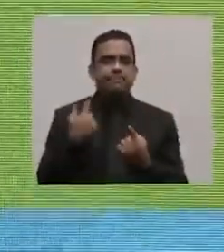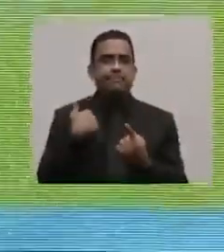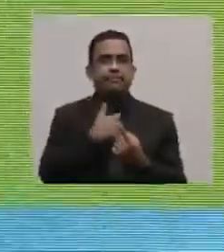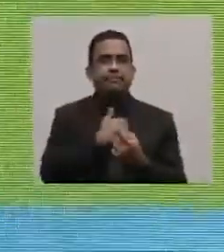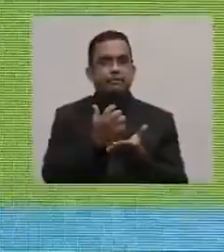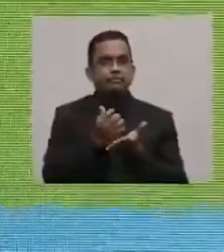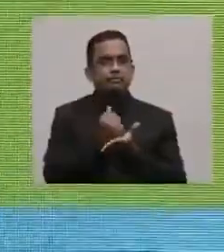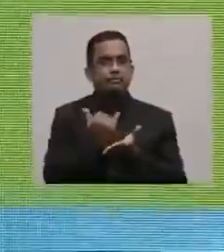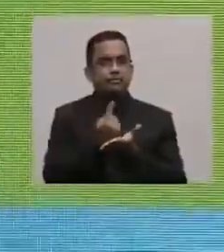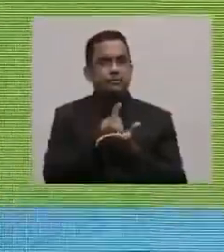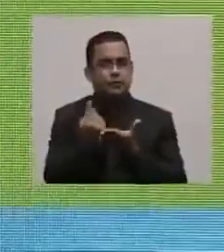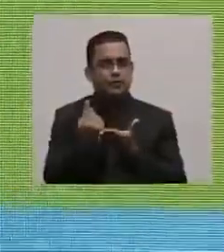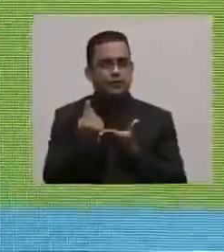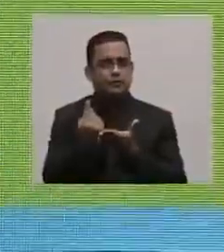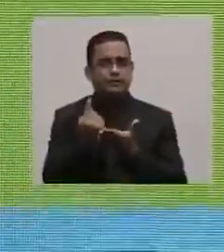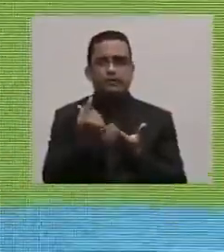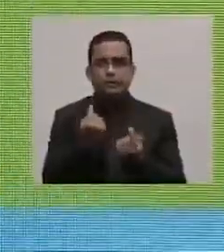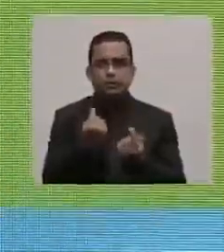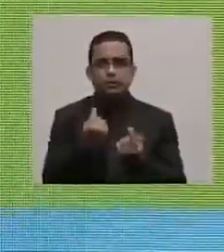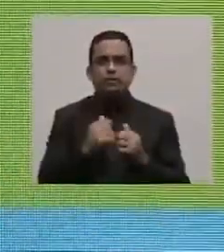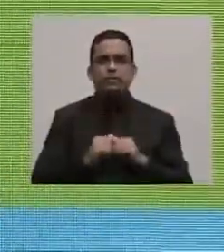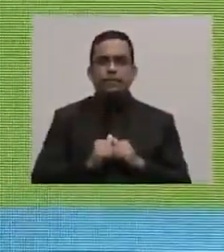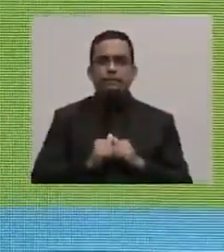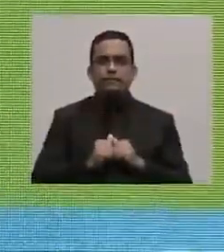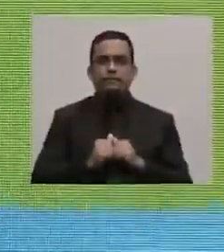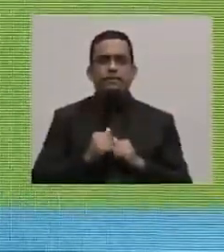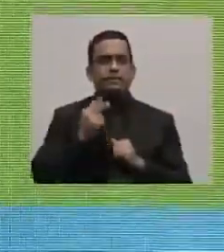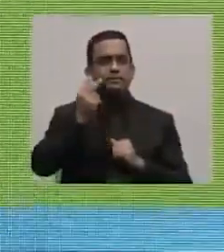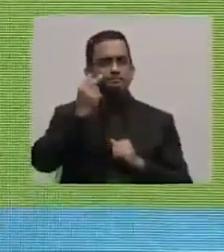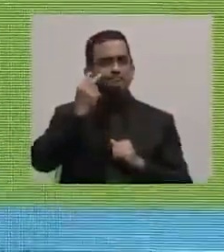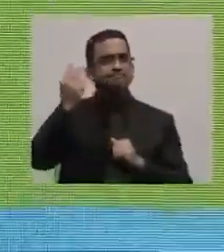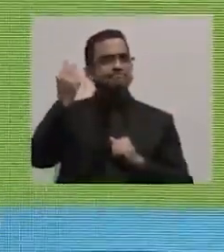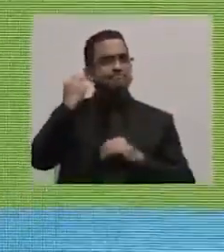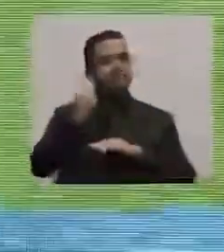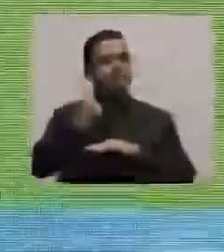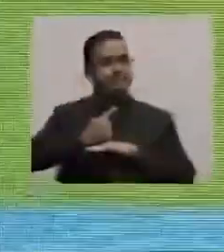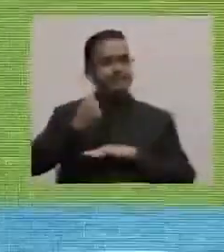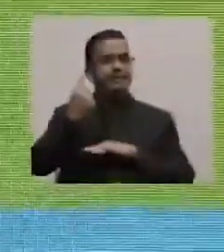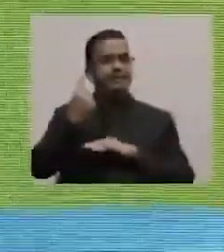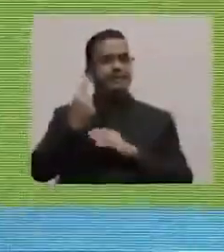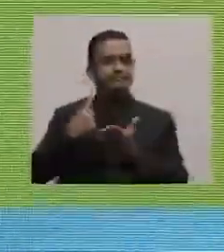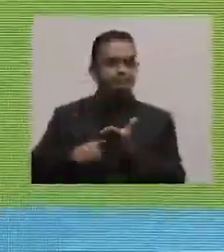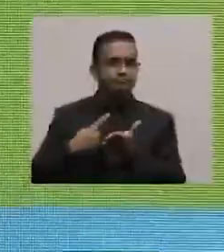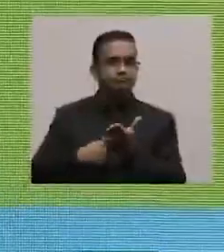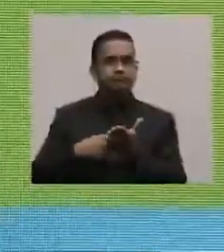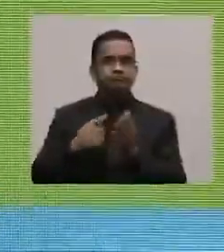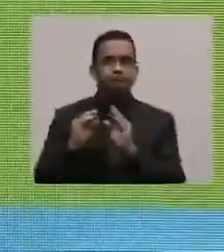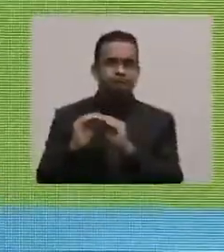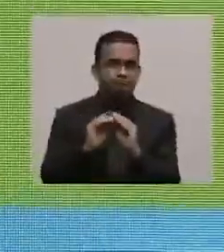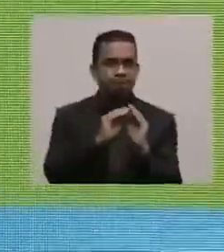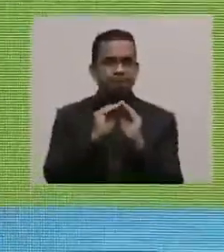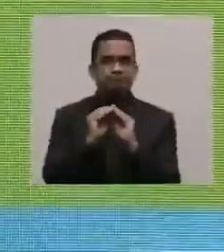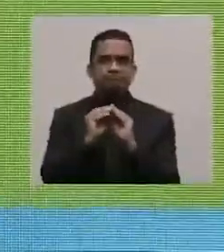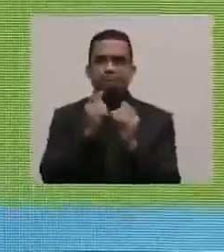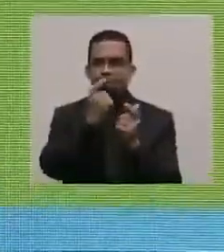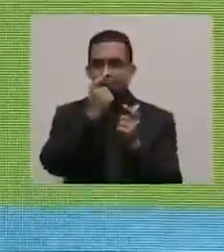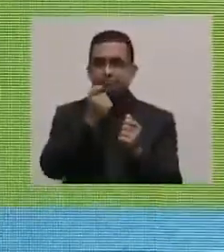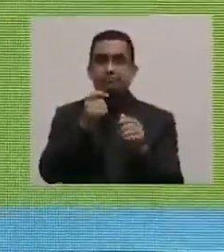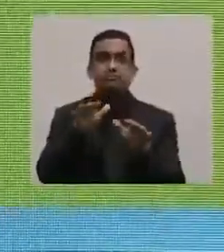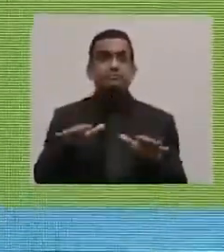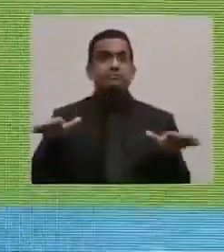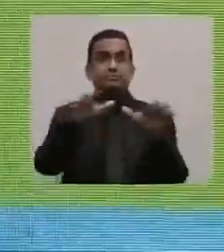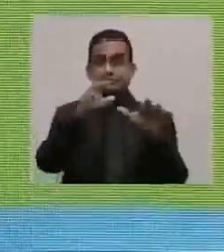querido en esta semana conmemorativa traer al debate este tema de interés